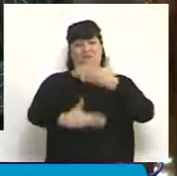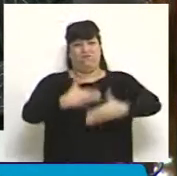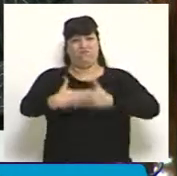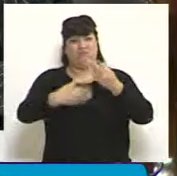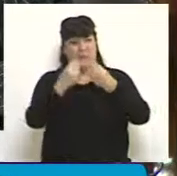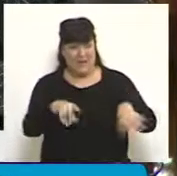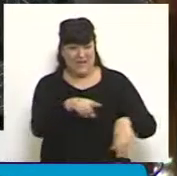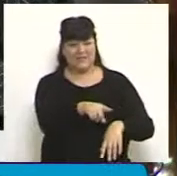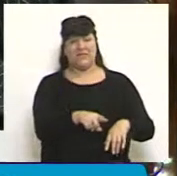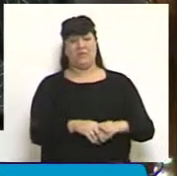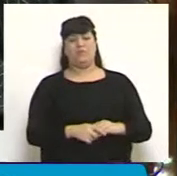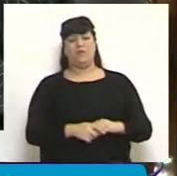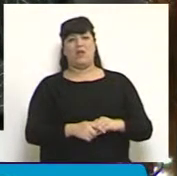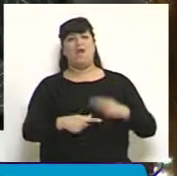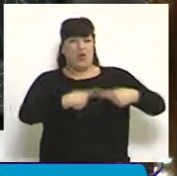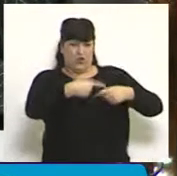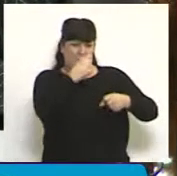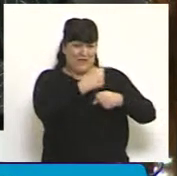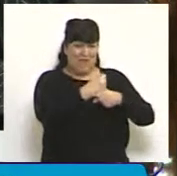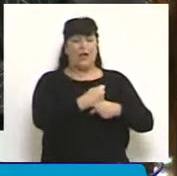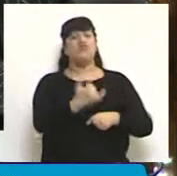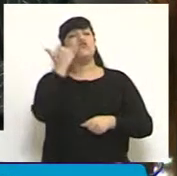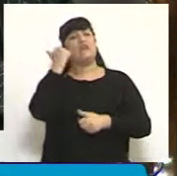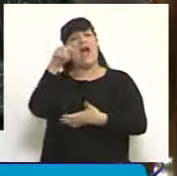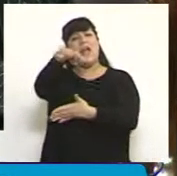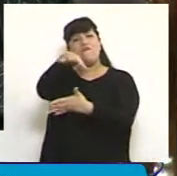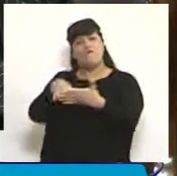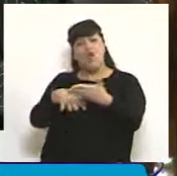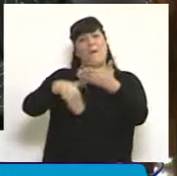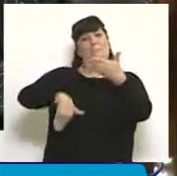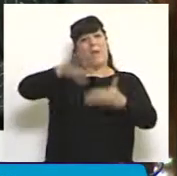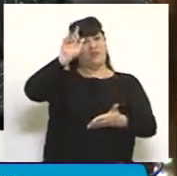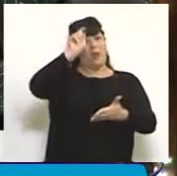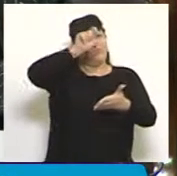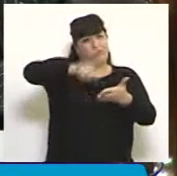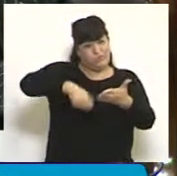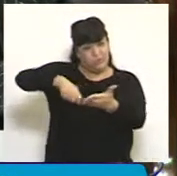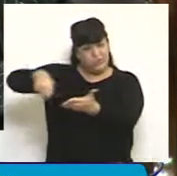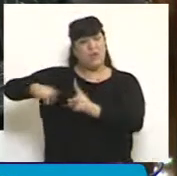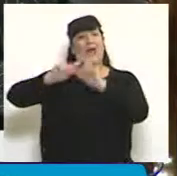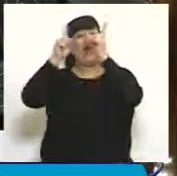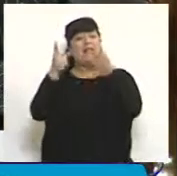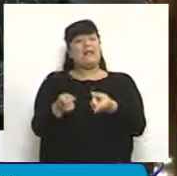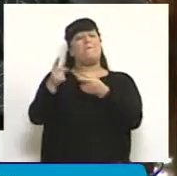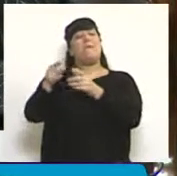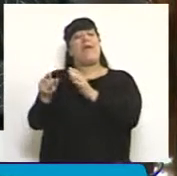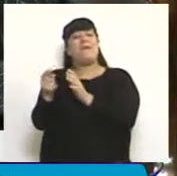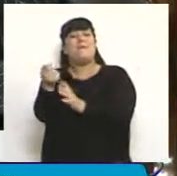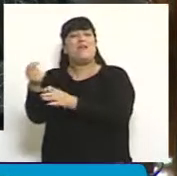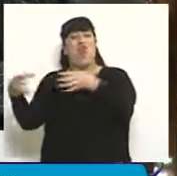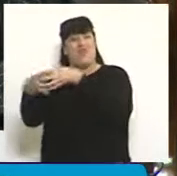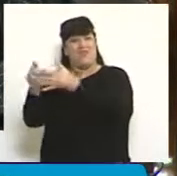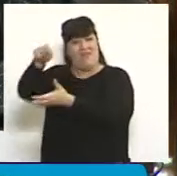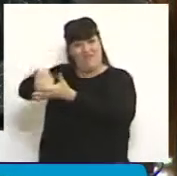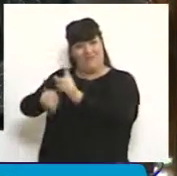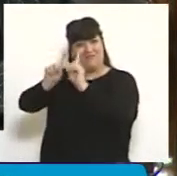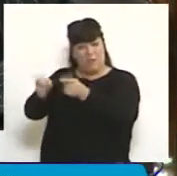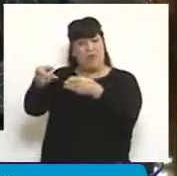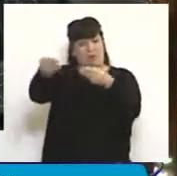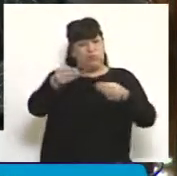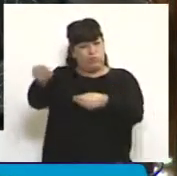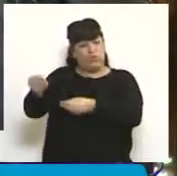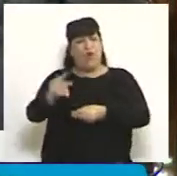Y ahí tuvimos un informe por mayoría y recibimos también informes por minoría que todos